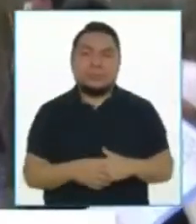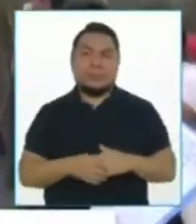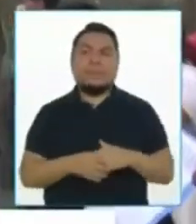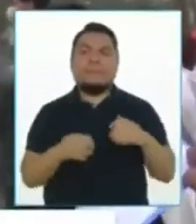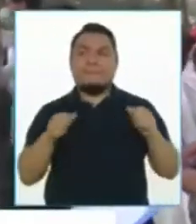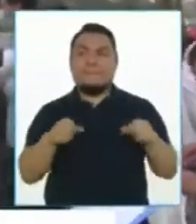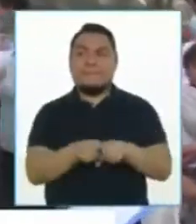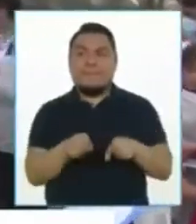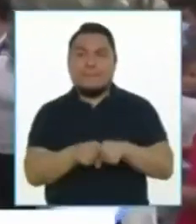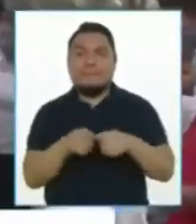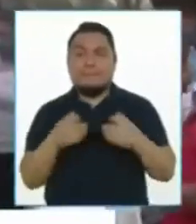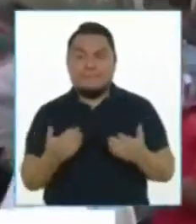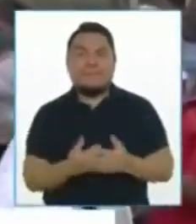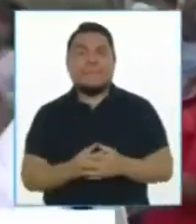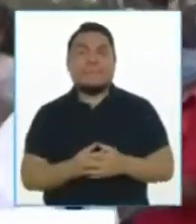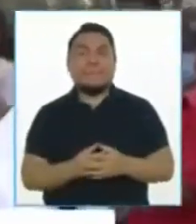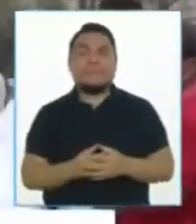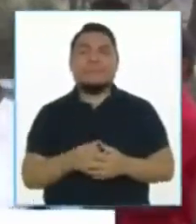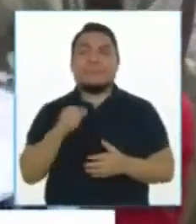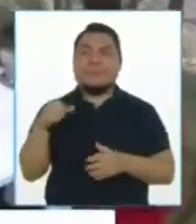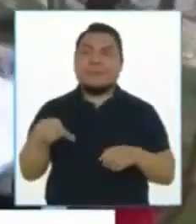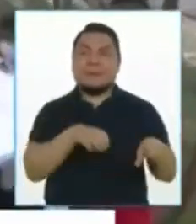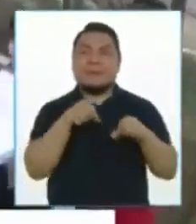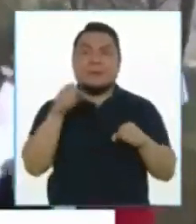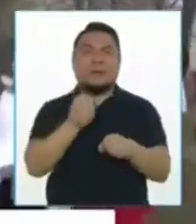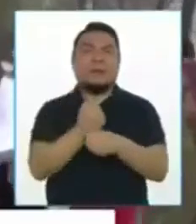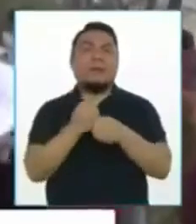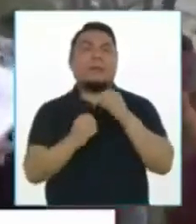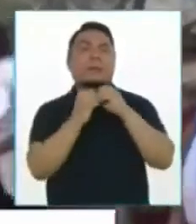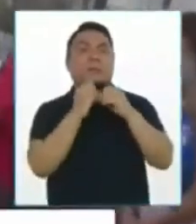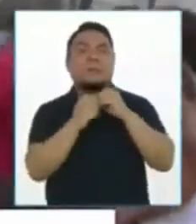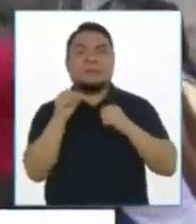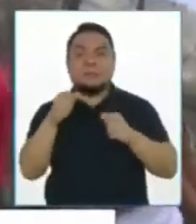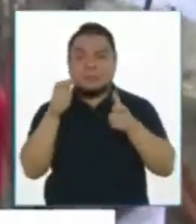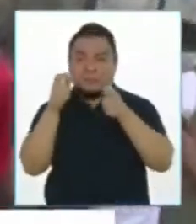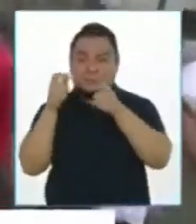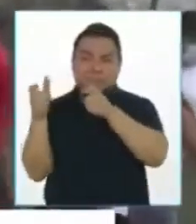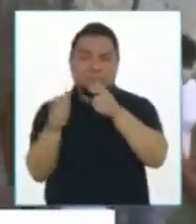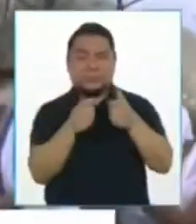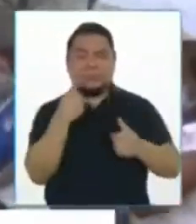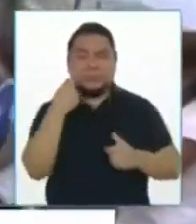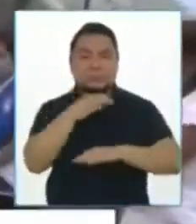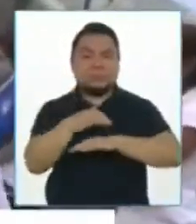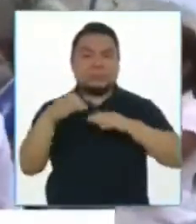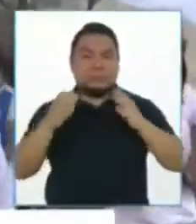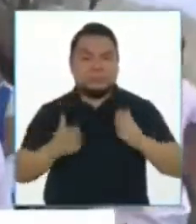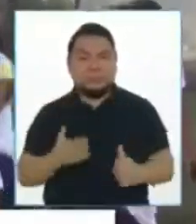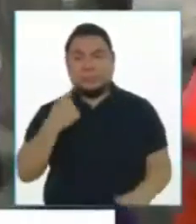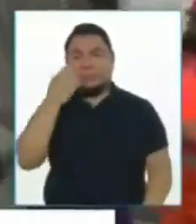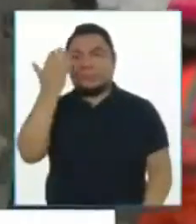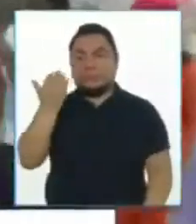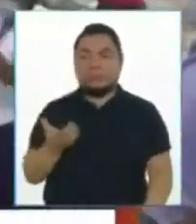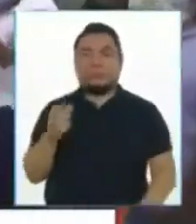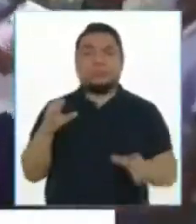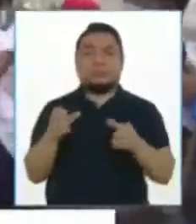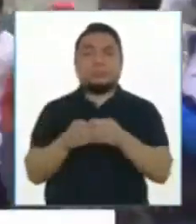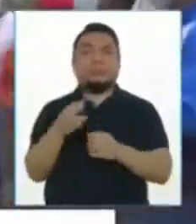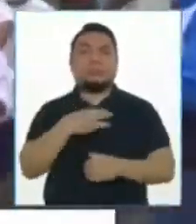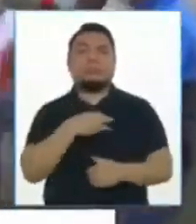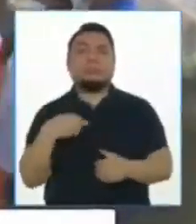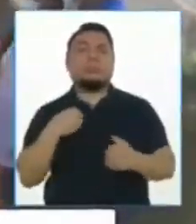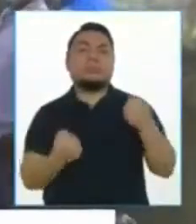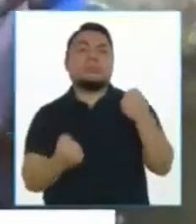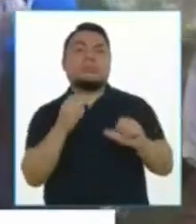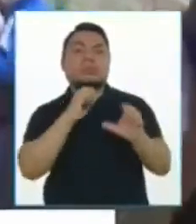que también realizan estas obras, pero que son supervisados por ingenieros, por personal del Ministerio